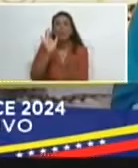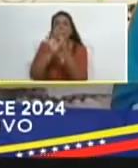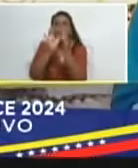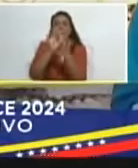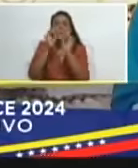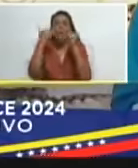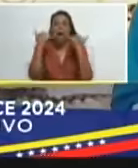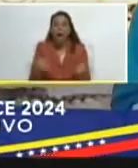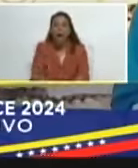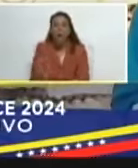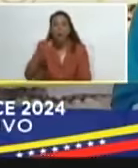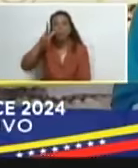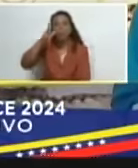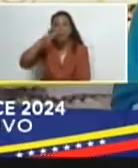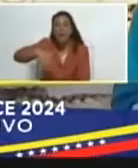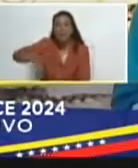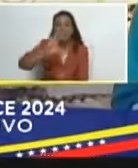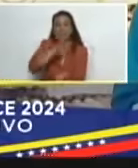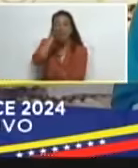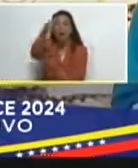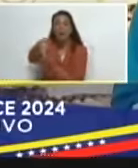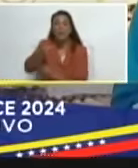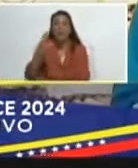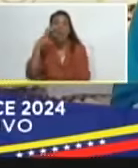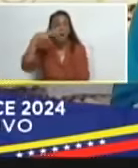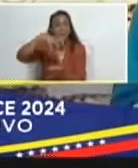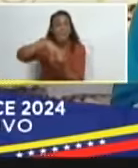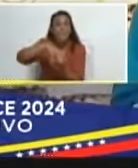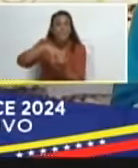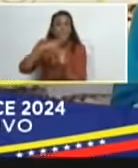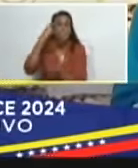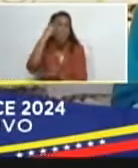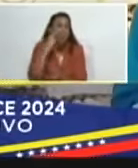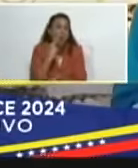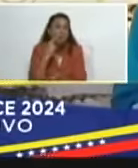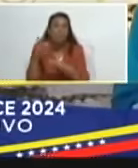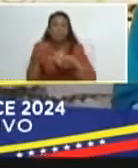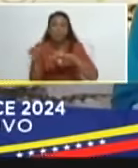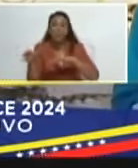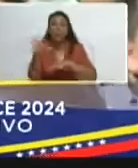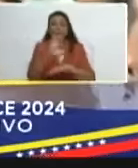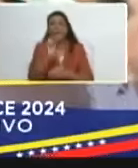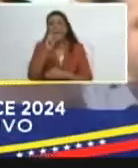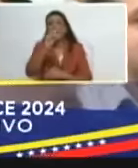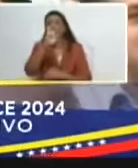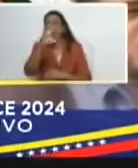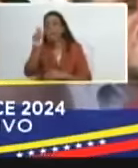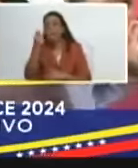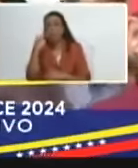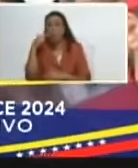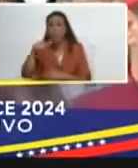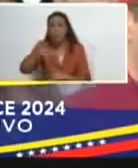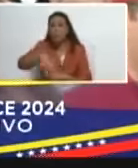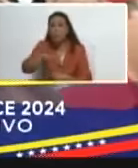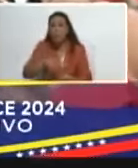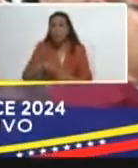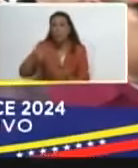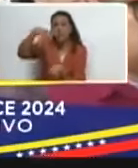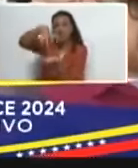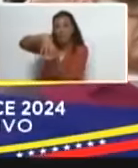nos vamos directo al Estado Bolívar, municipio Piar, sector El Encanto, porque uno